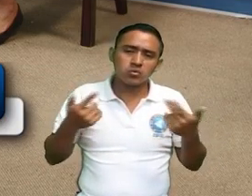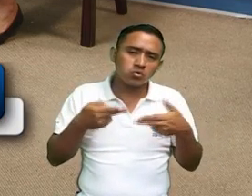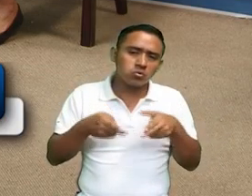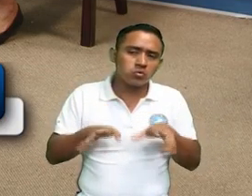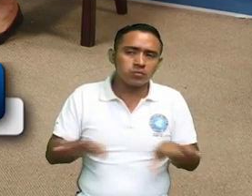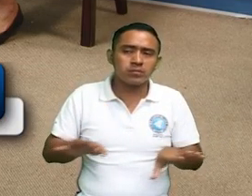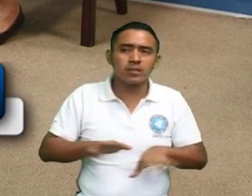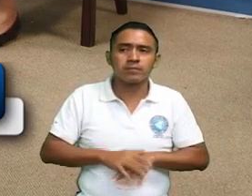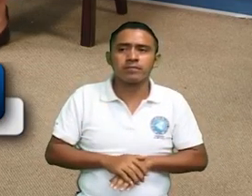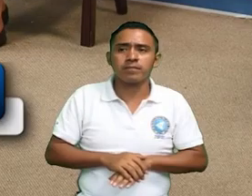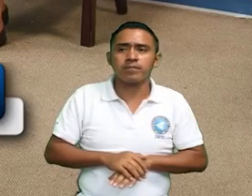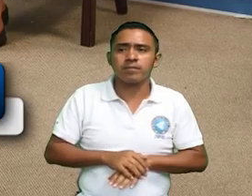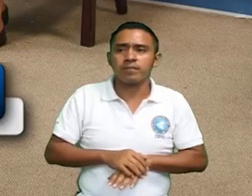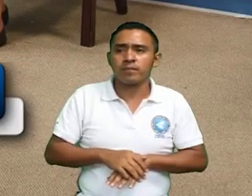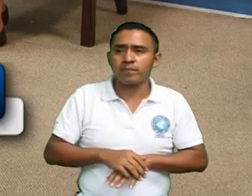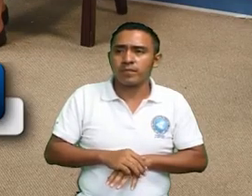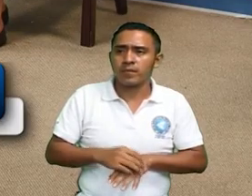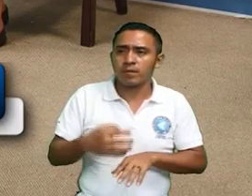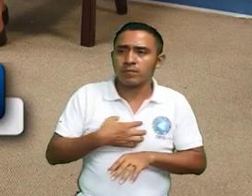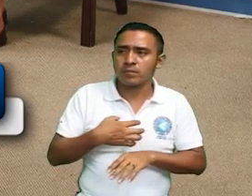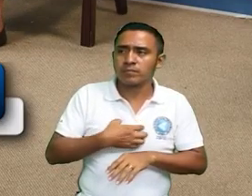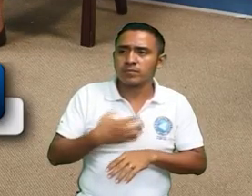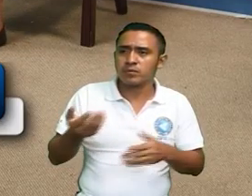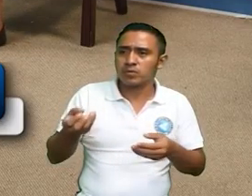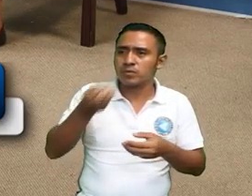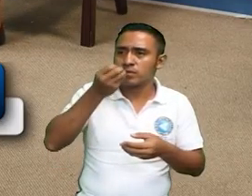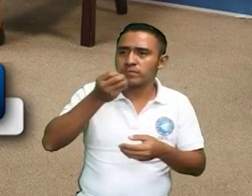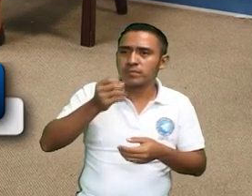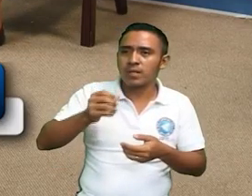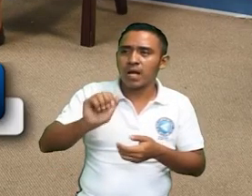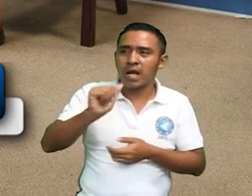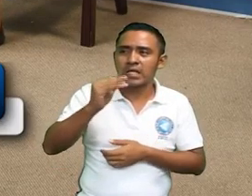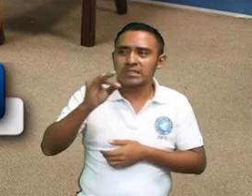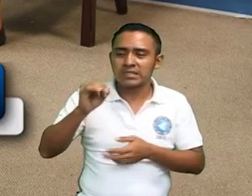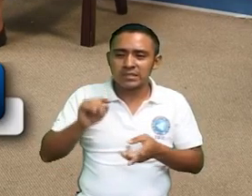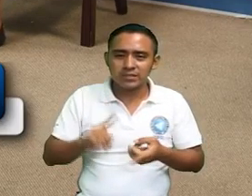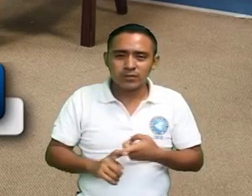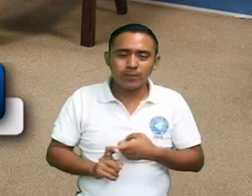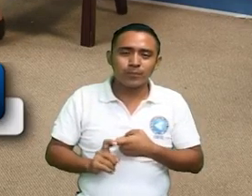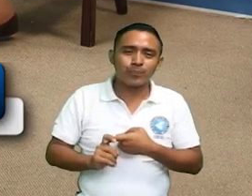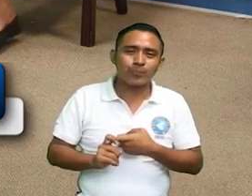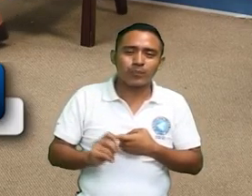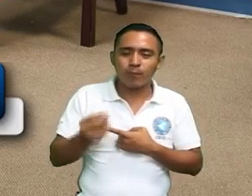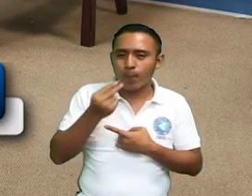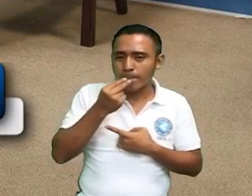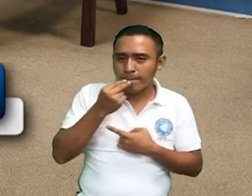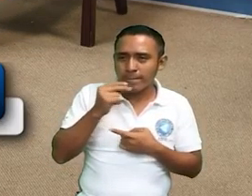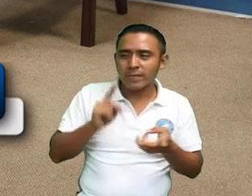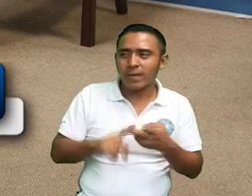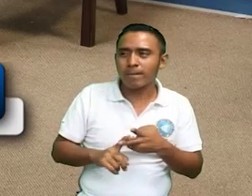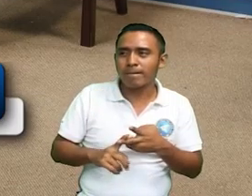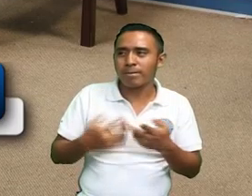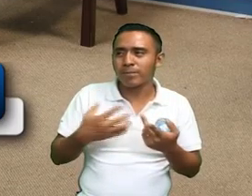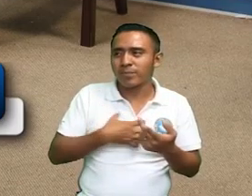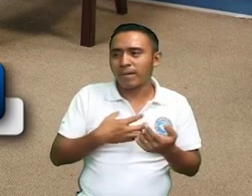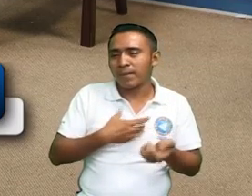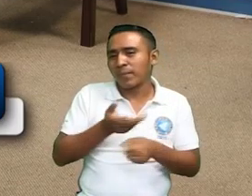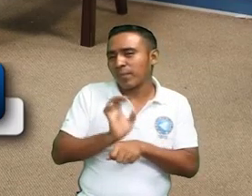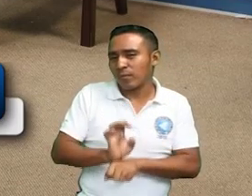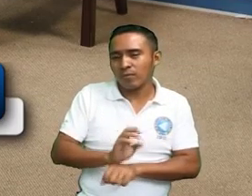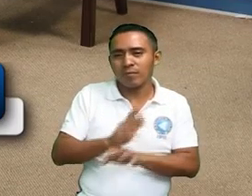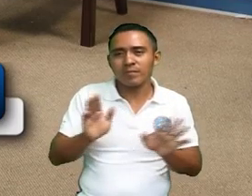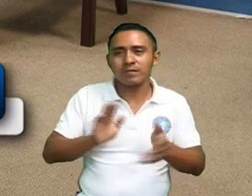la normalidad general. Y combaten eso con ácido, con manguito seleque, con jocote. Parte de la tridiosincrasia.